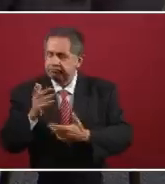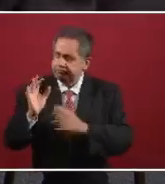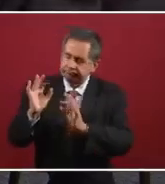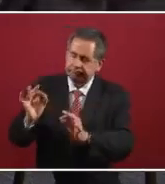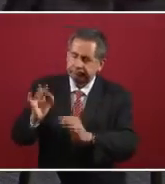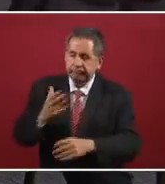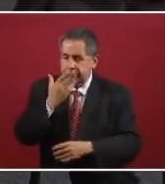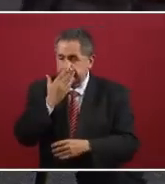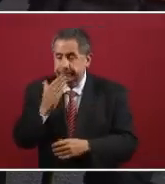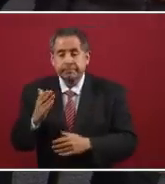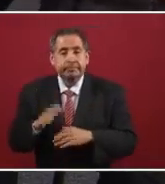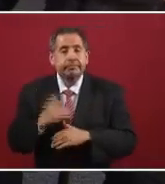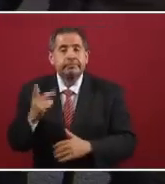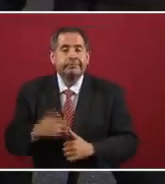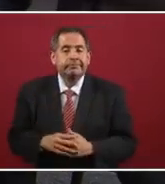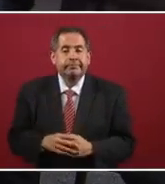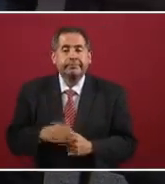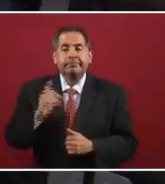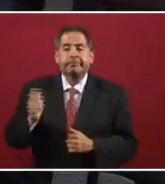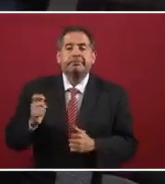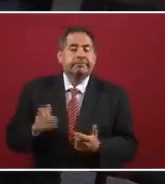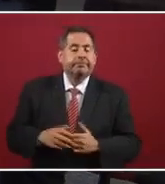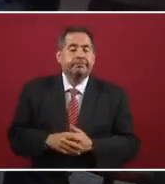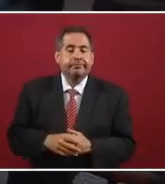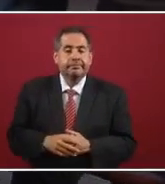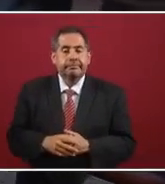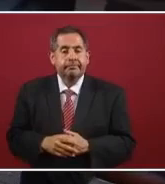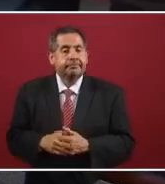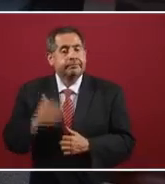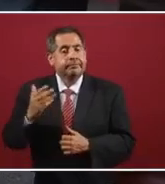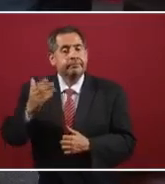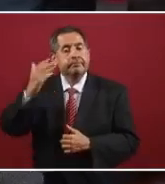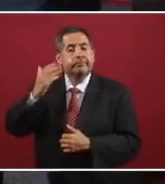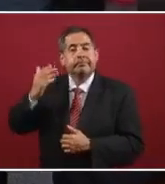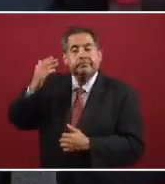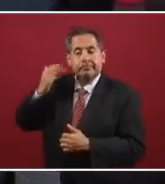se trata de algo que ya habían logrado,